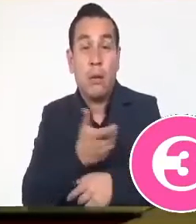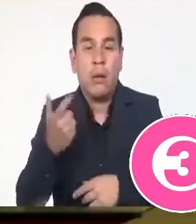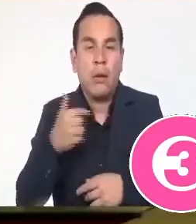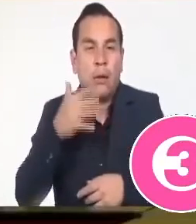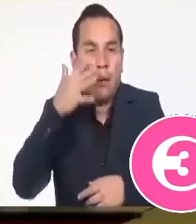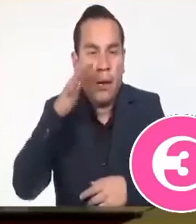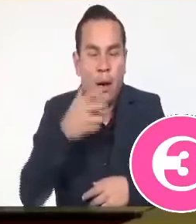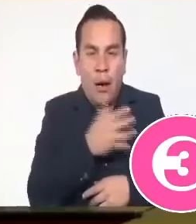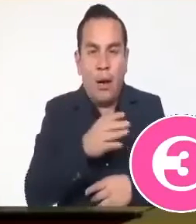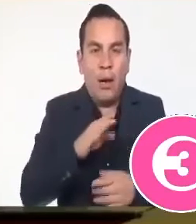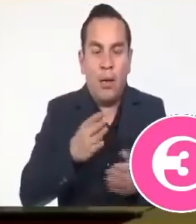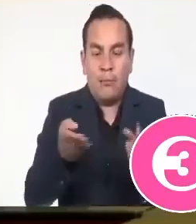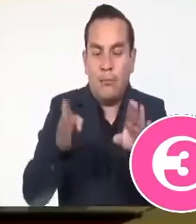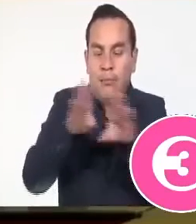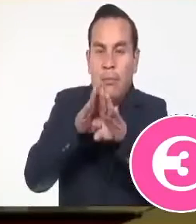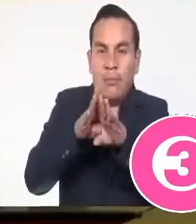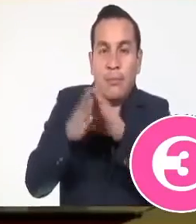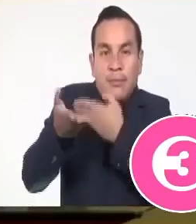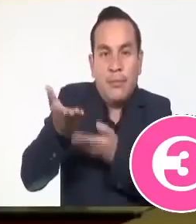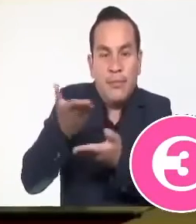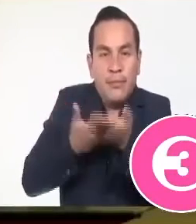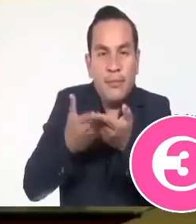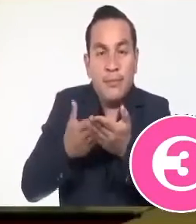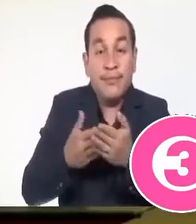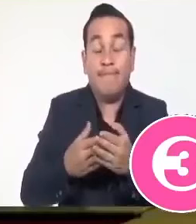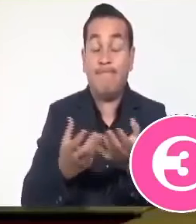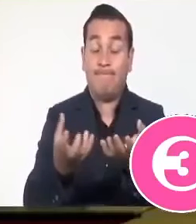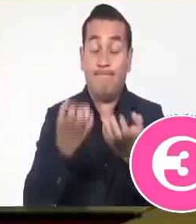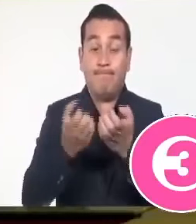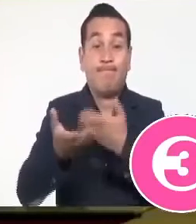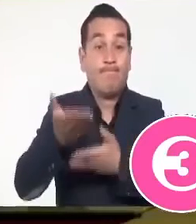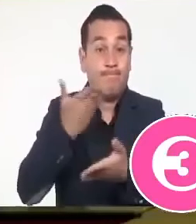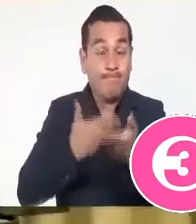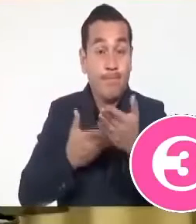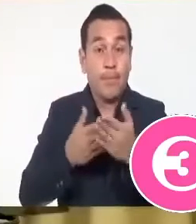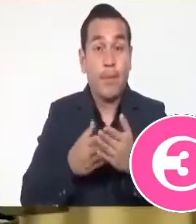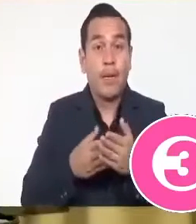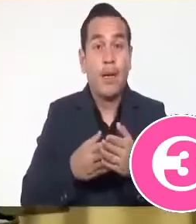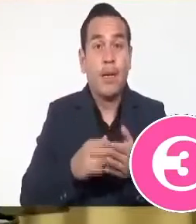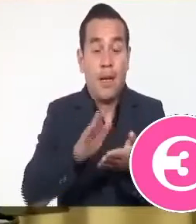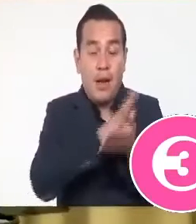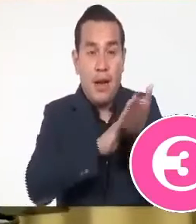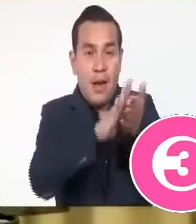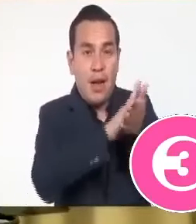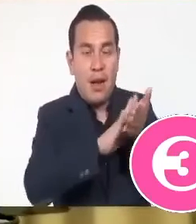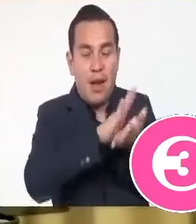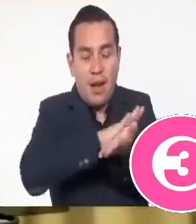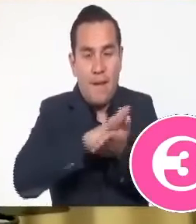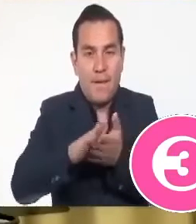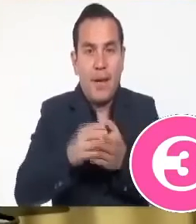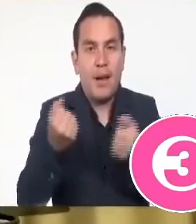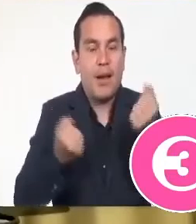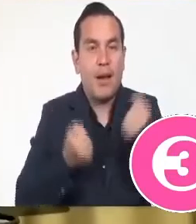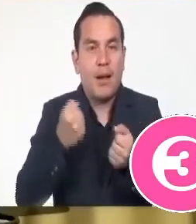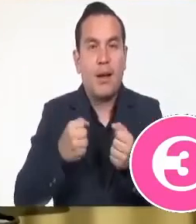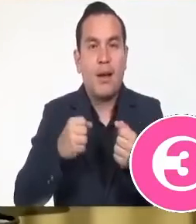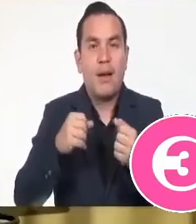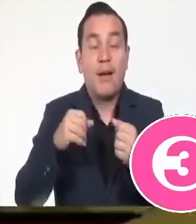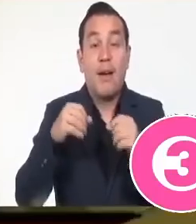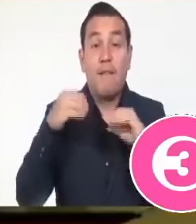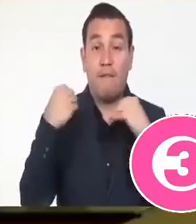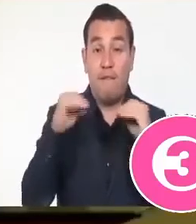financiamiento cerrarle los negocios tienen bastante negocios todavía carvas ventas de de